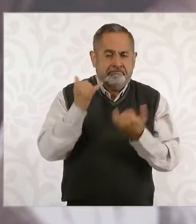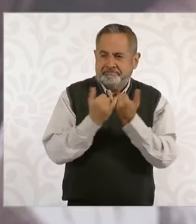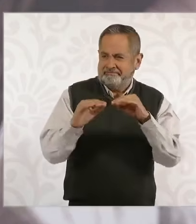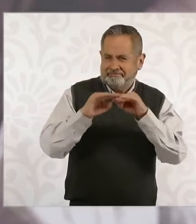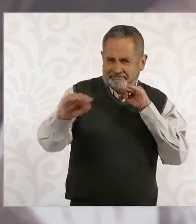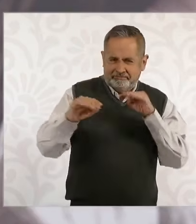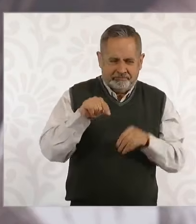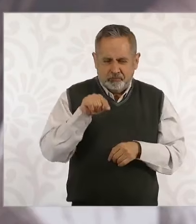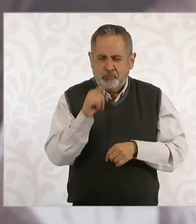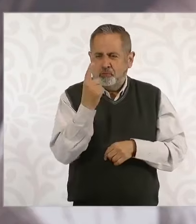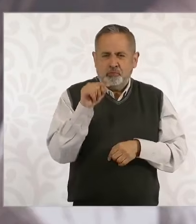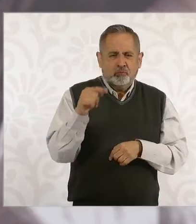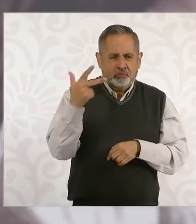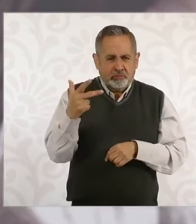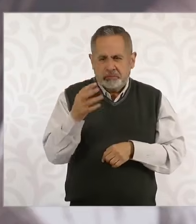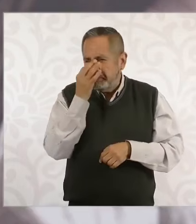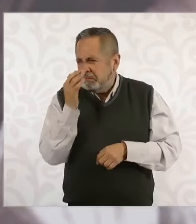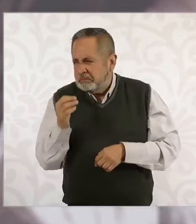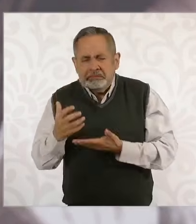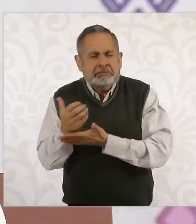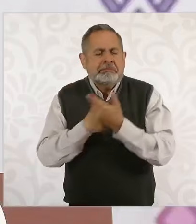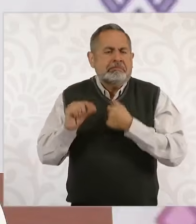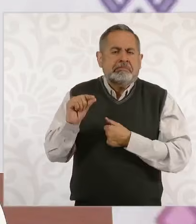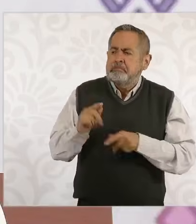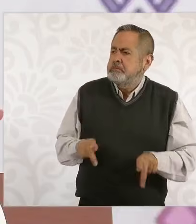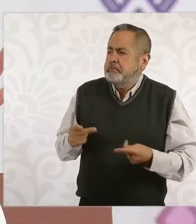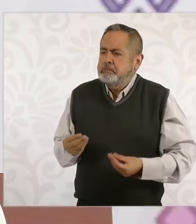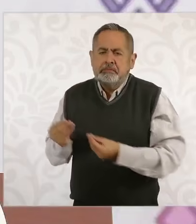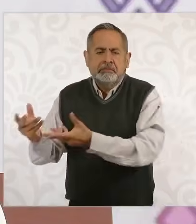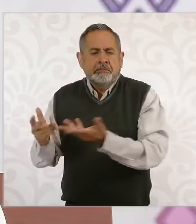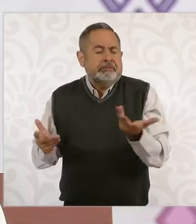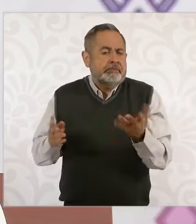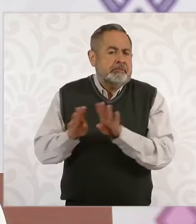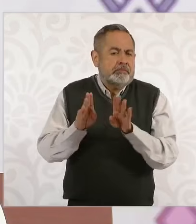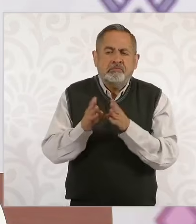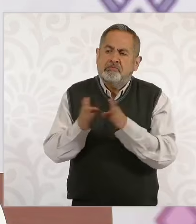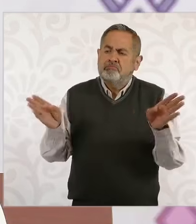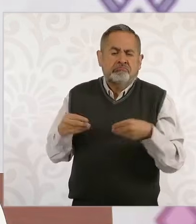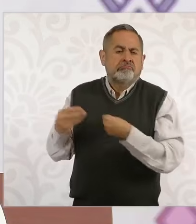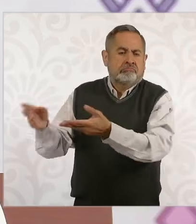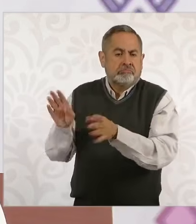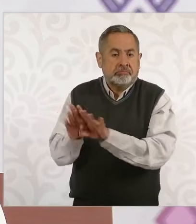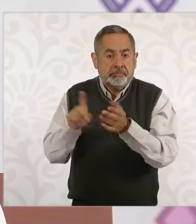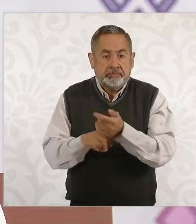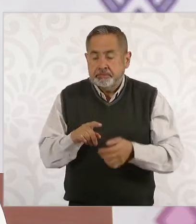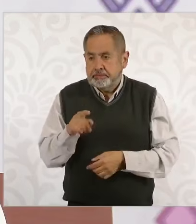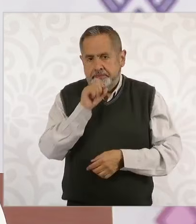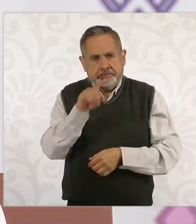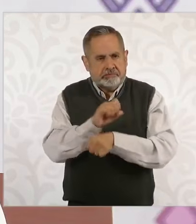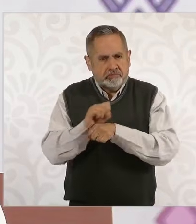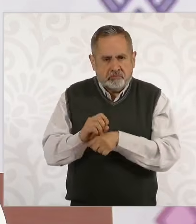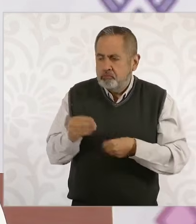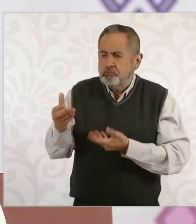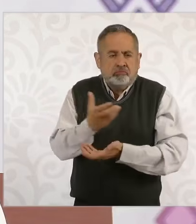a 1.8, pues nada más tenemos un margen pequeño. Entonces, por eso es que en general se está reduciendo. Simplemente con ellos es